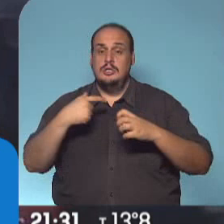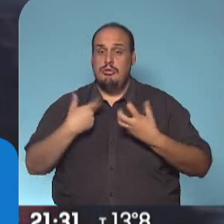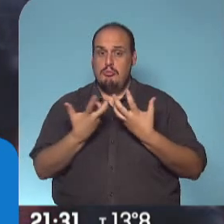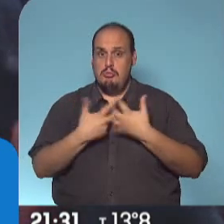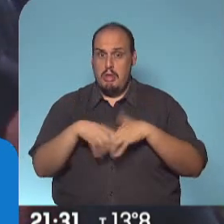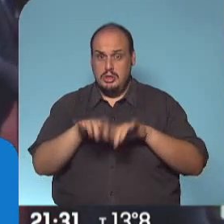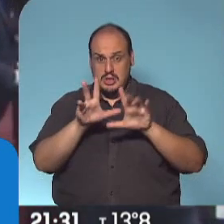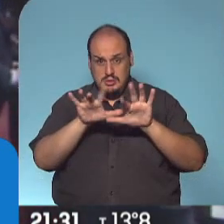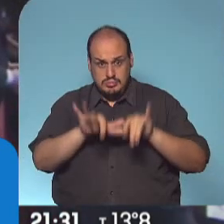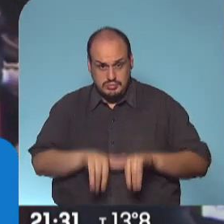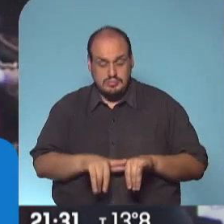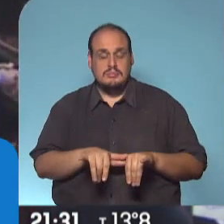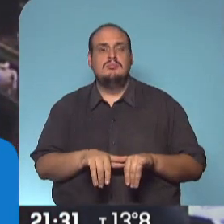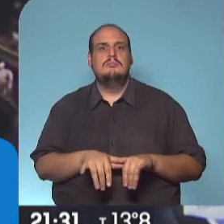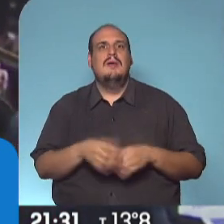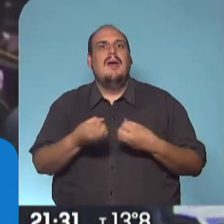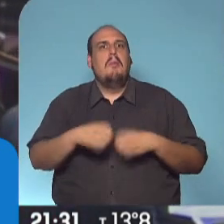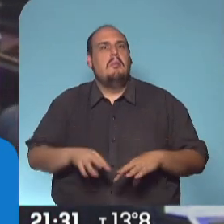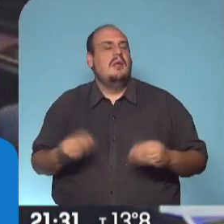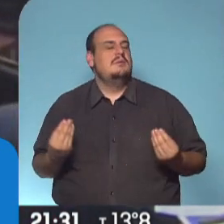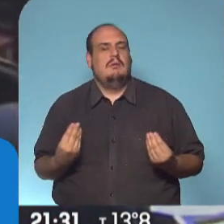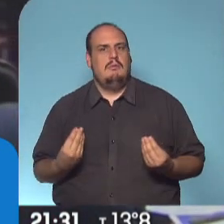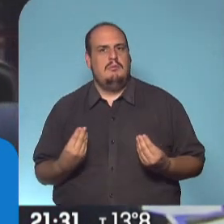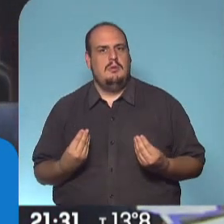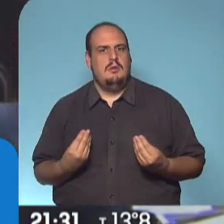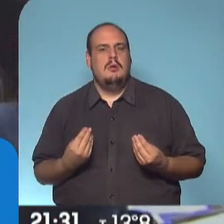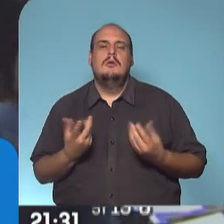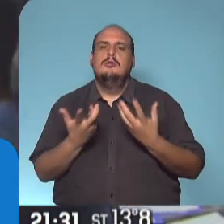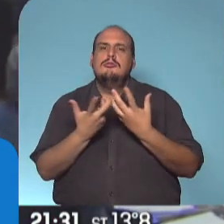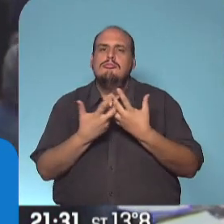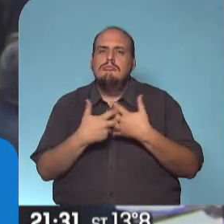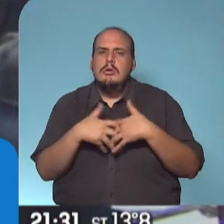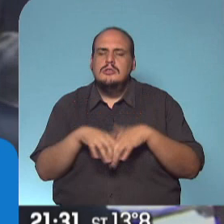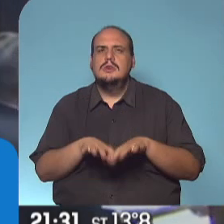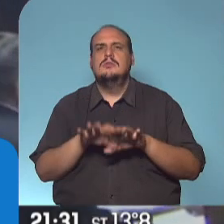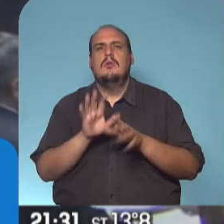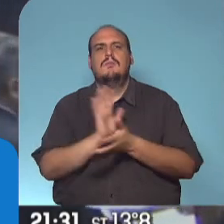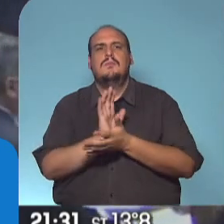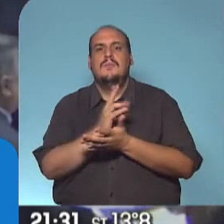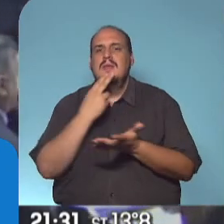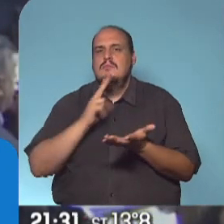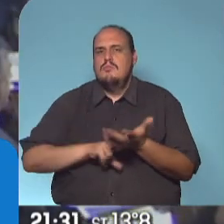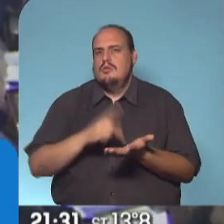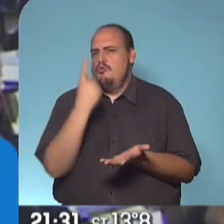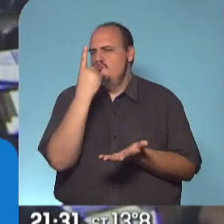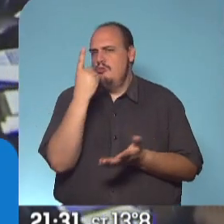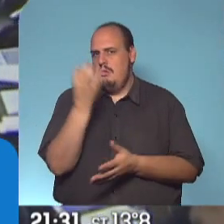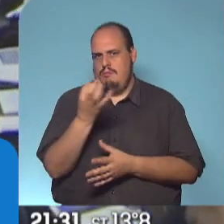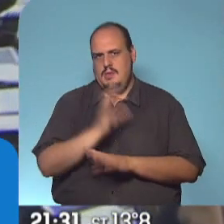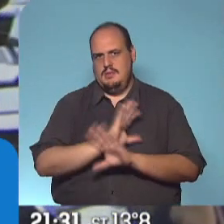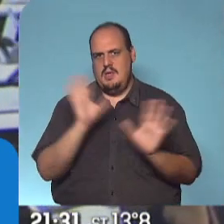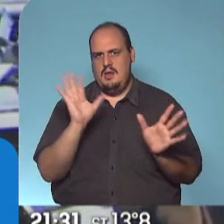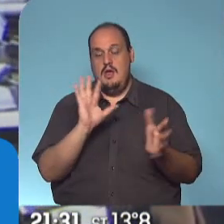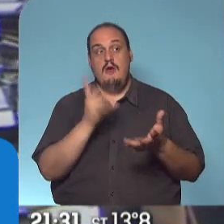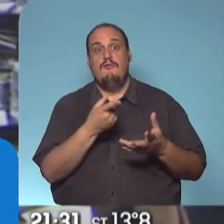por lo menos en su punto de arranque, es un proyecto que tiene que ver con un impuesto extraordinario para generar un